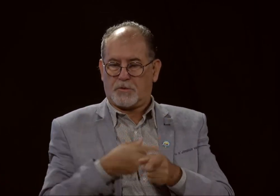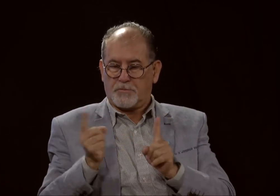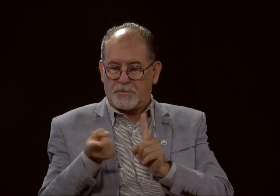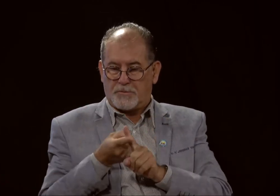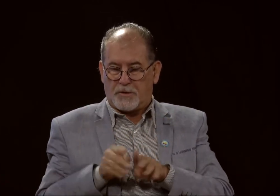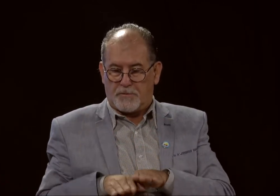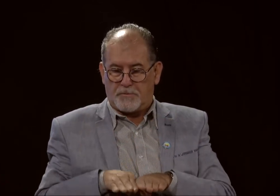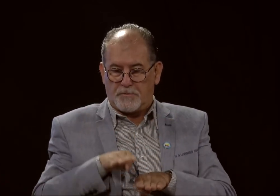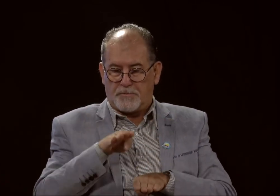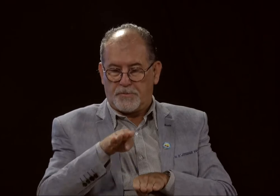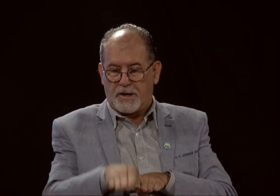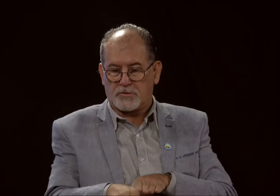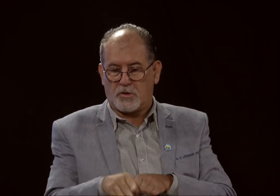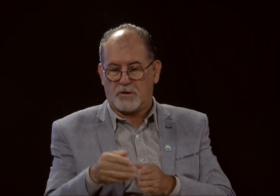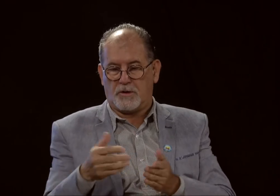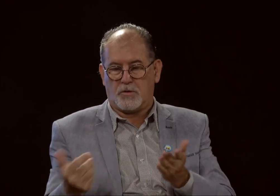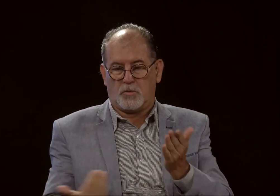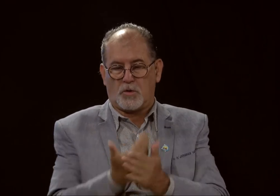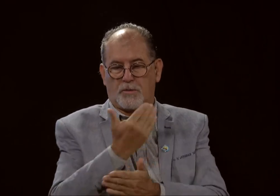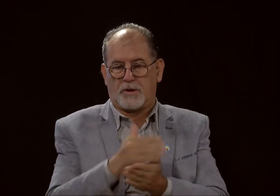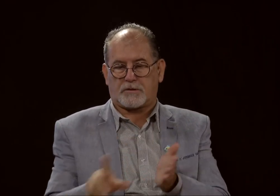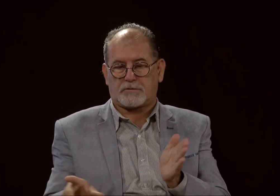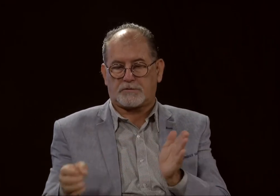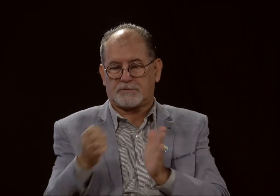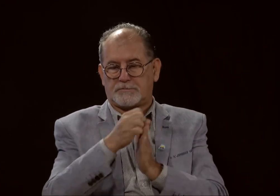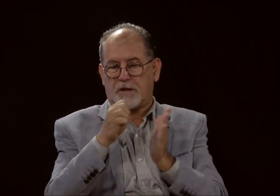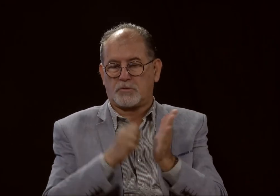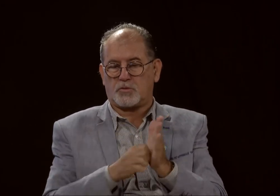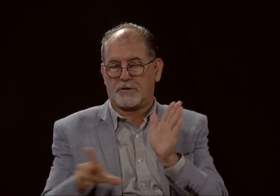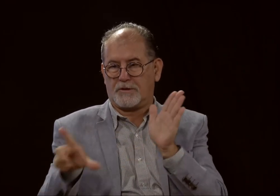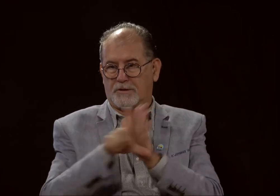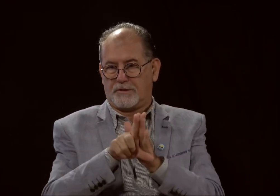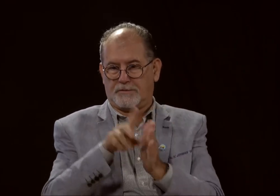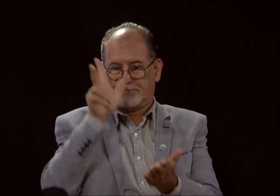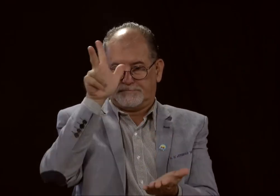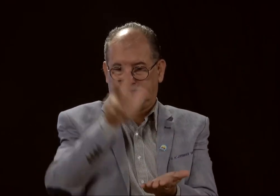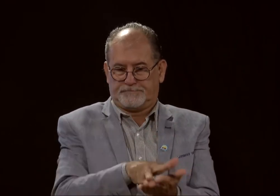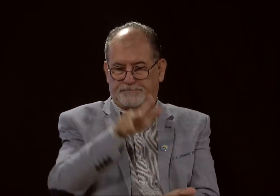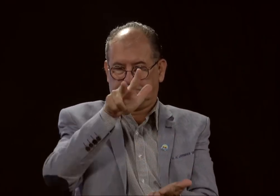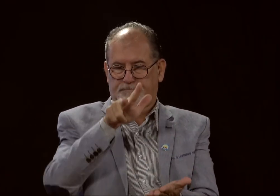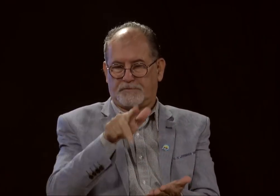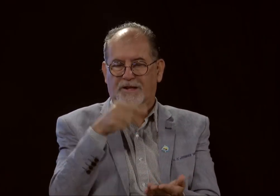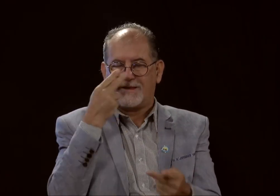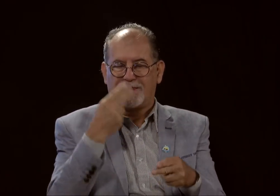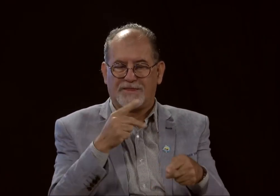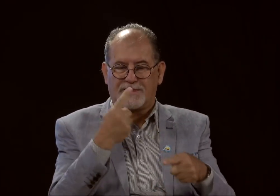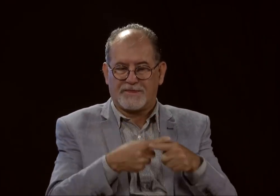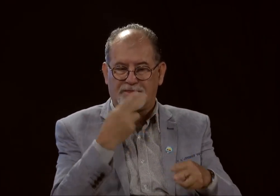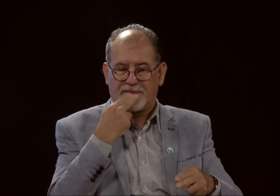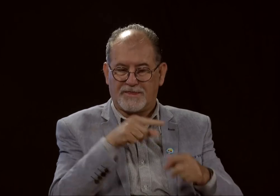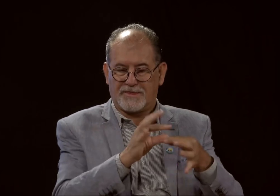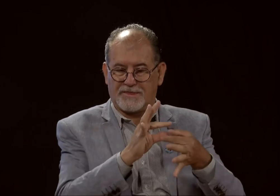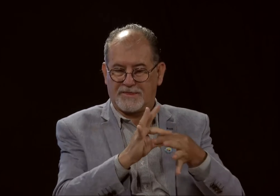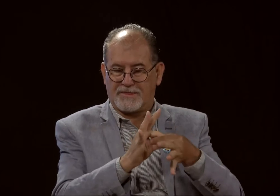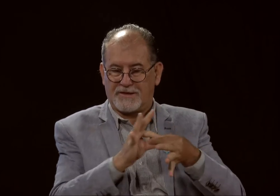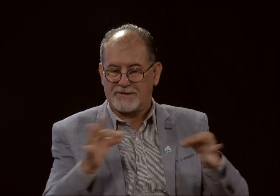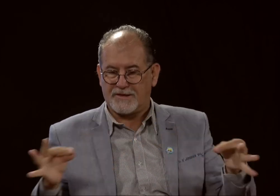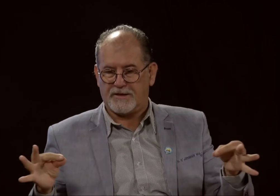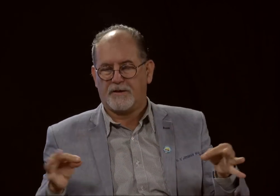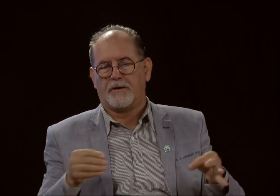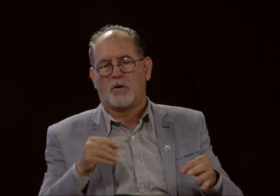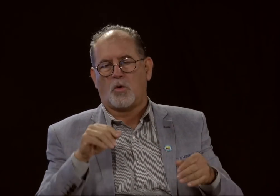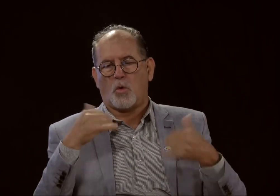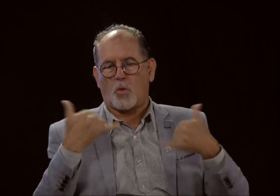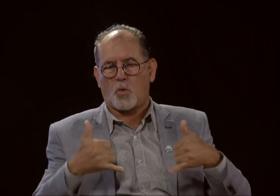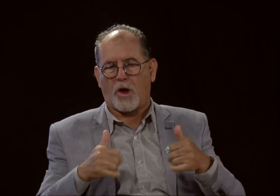Brasil porque el primer paso que dimos fue la personería jurídica otorgada